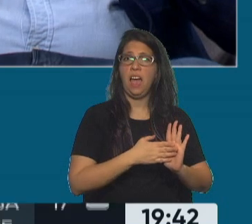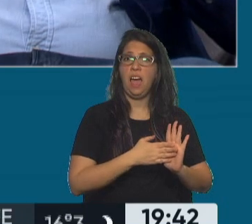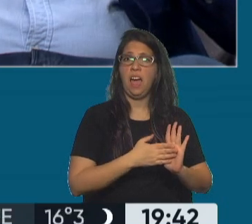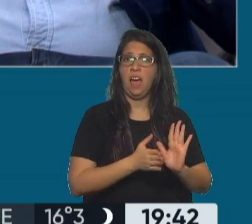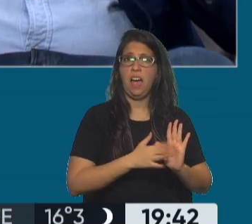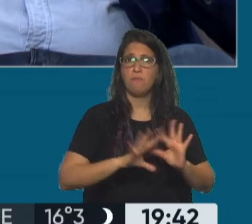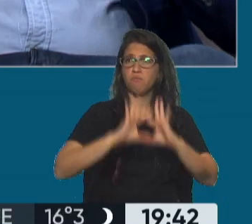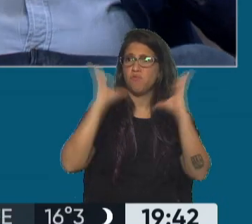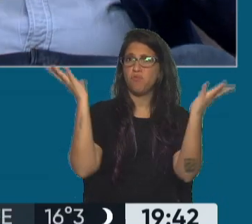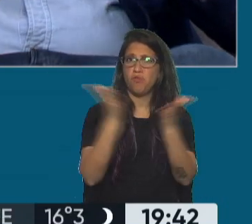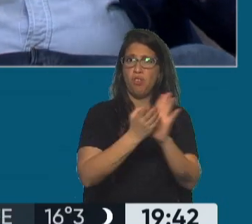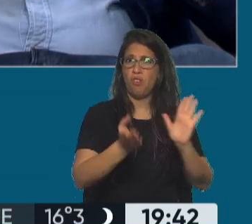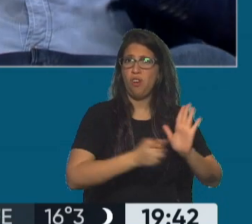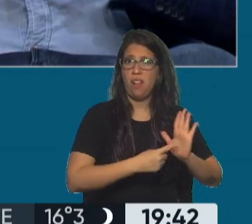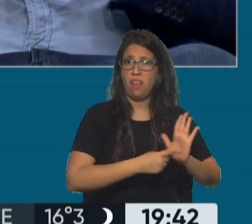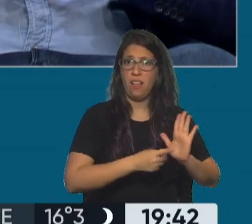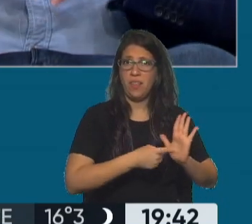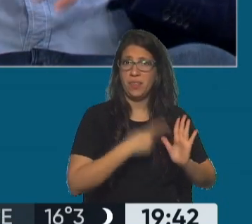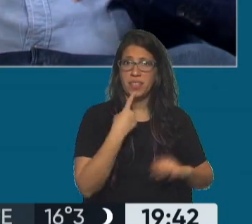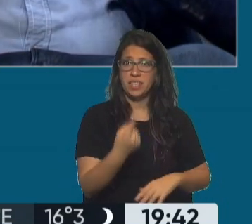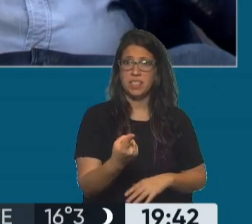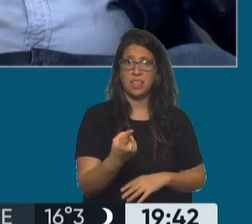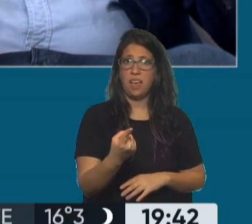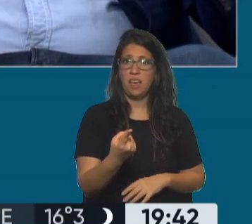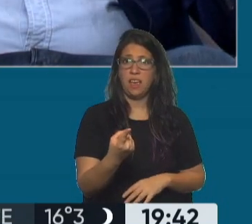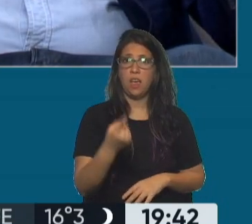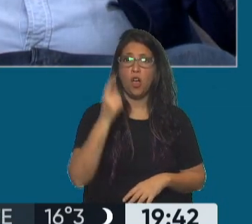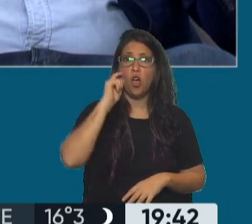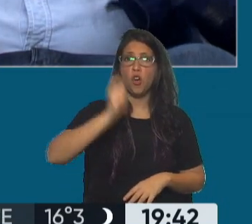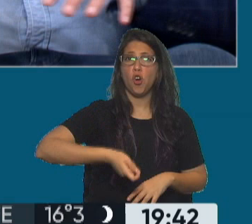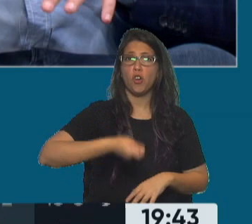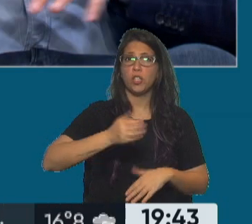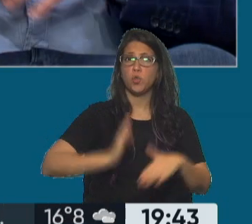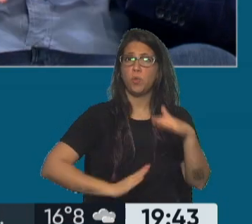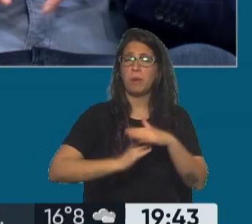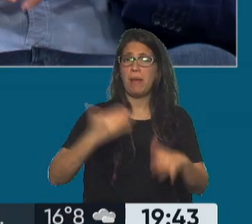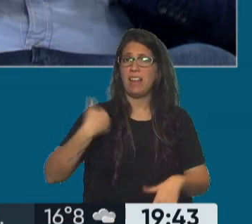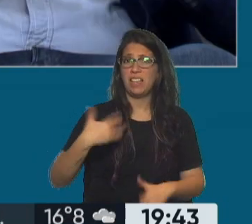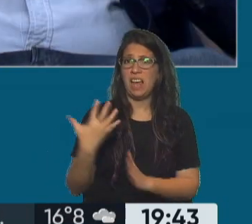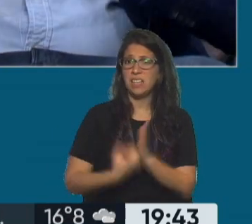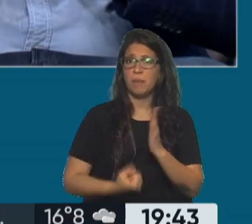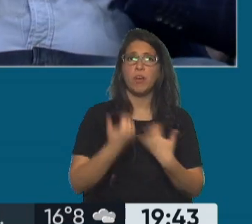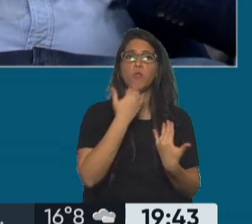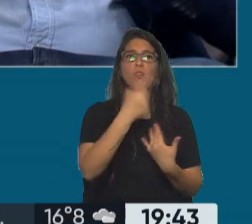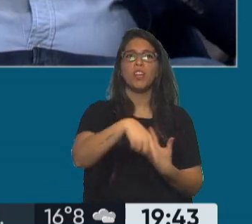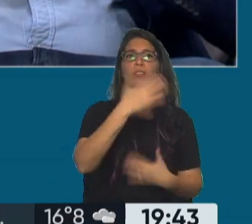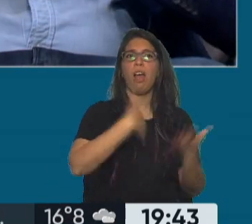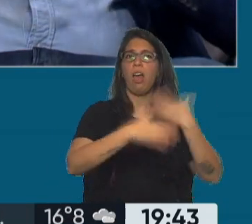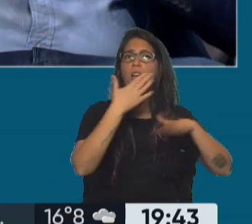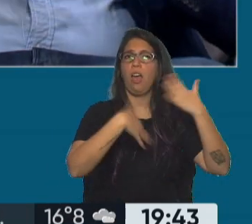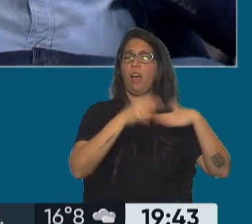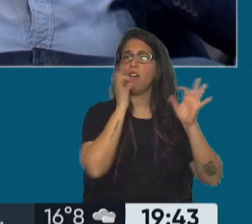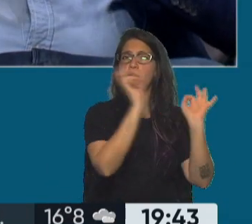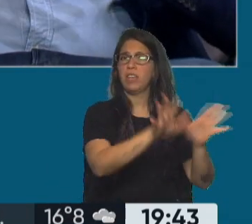jurisprudencia internacional, que es la aceptada por la Corte Suprema Argentina. Tal cual. Es decir, por más que le den vuelta, Tal cual. y que no